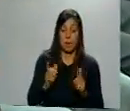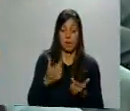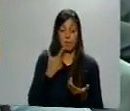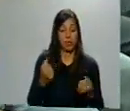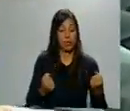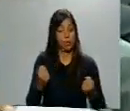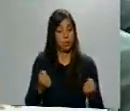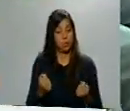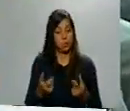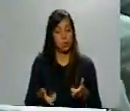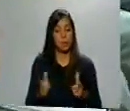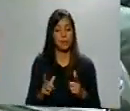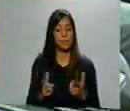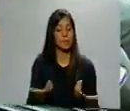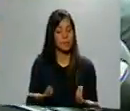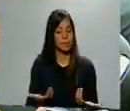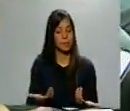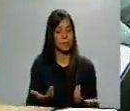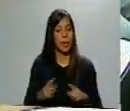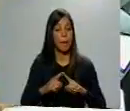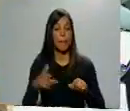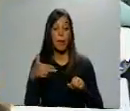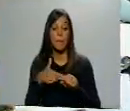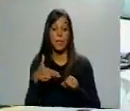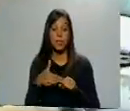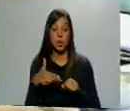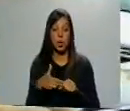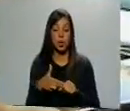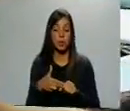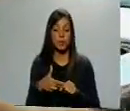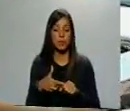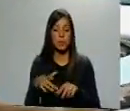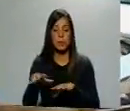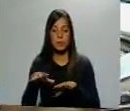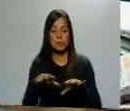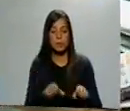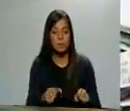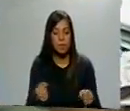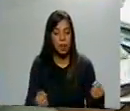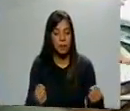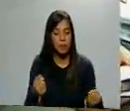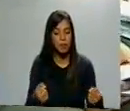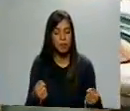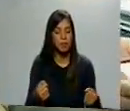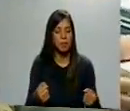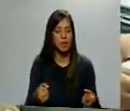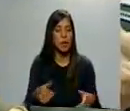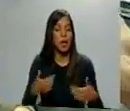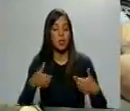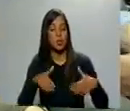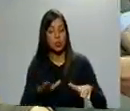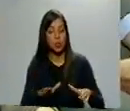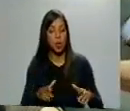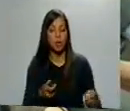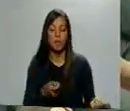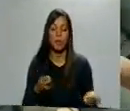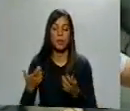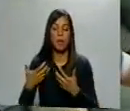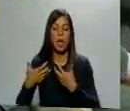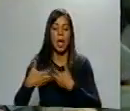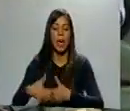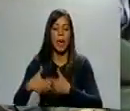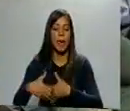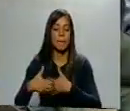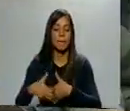servicio. Pero ese combustible que fue incautado iba para una supuesta planta de él, para